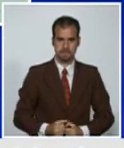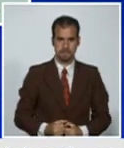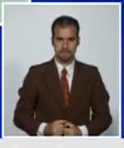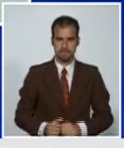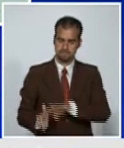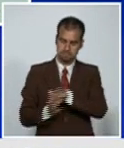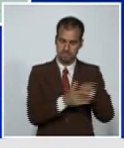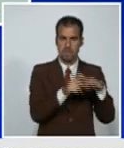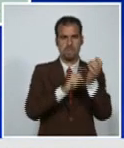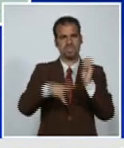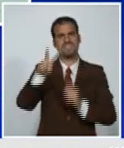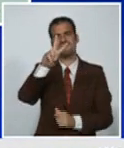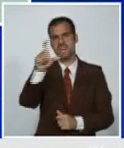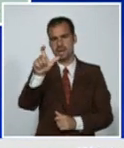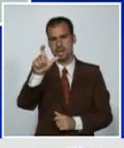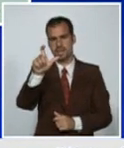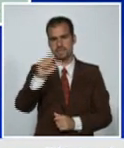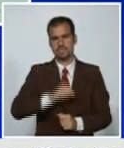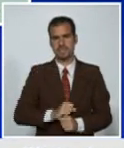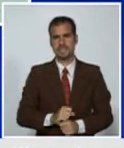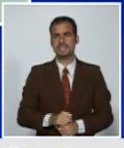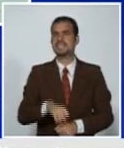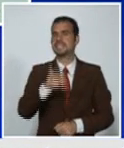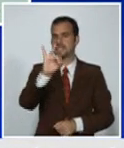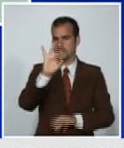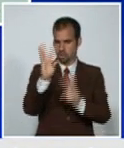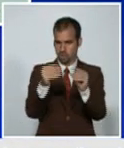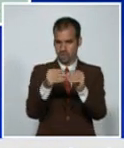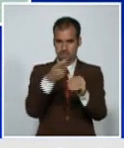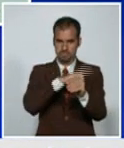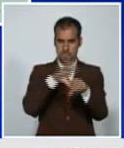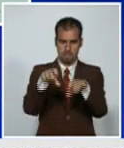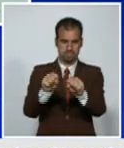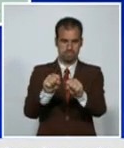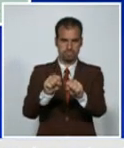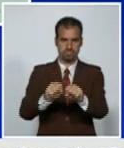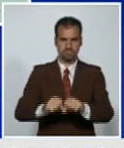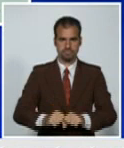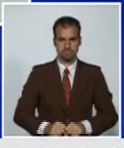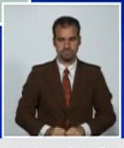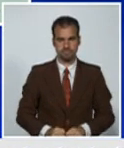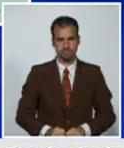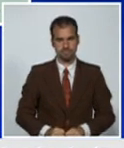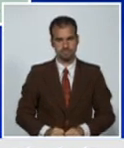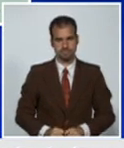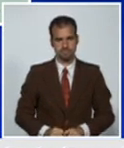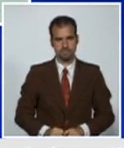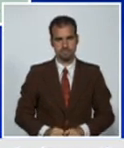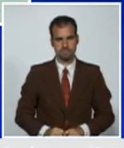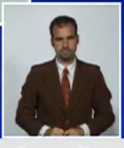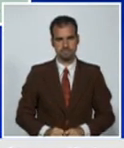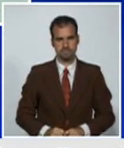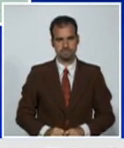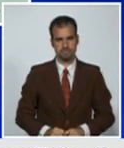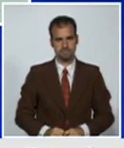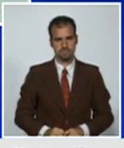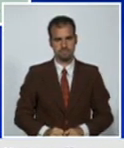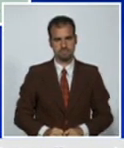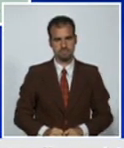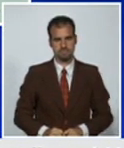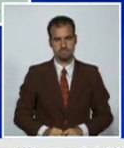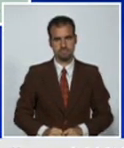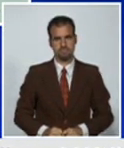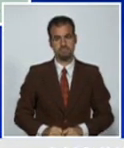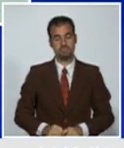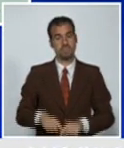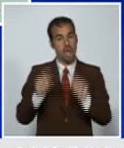confirma 7 casos, 2 menos que la jornada anterior. Provincia que mantiene